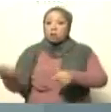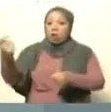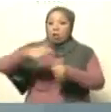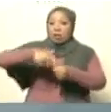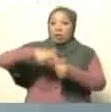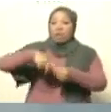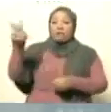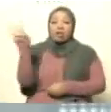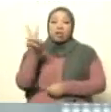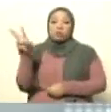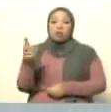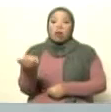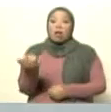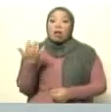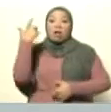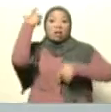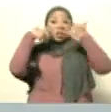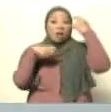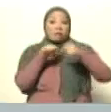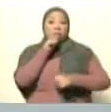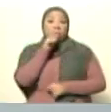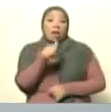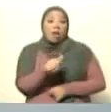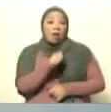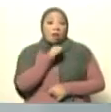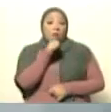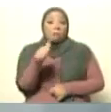nuestro país que propiciara algún tipo